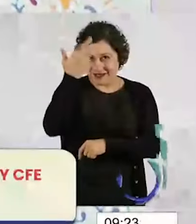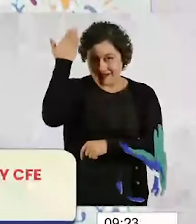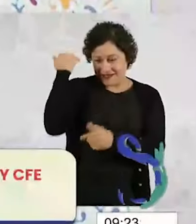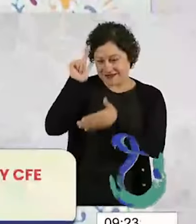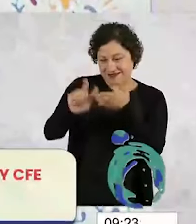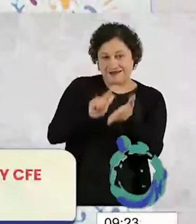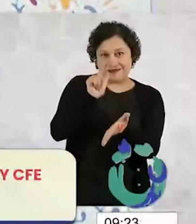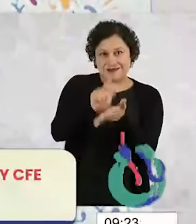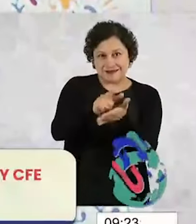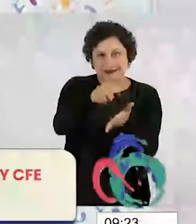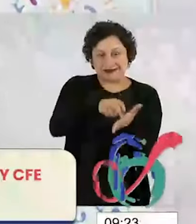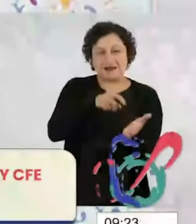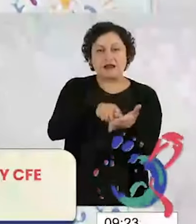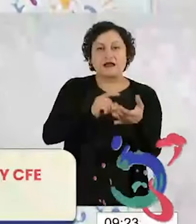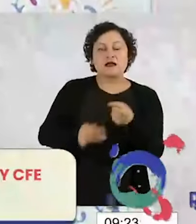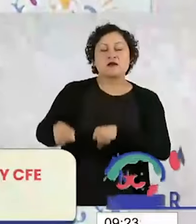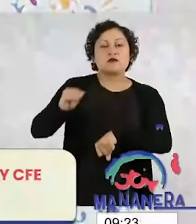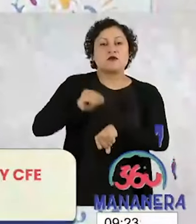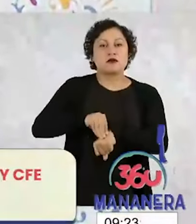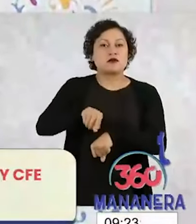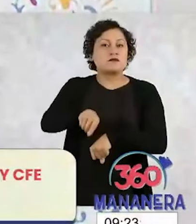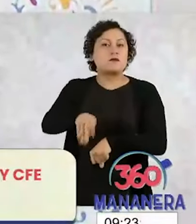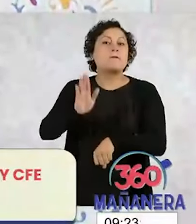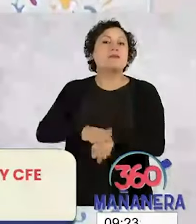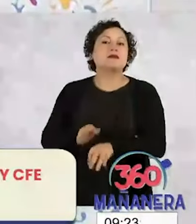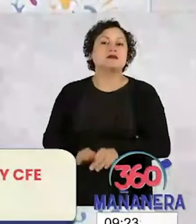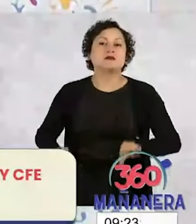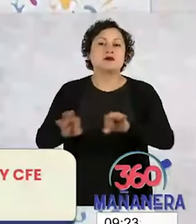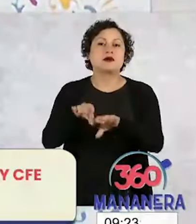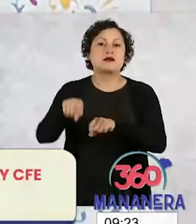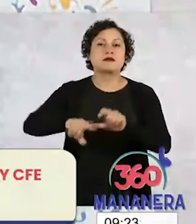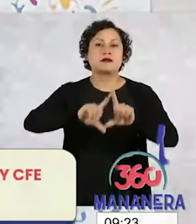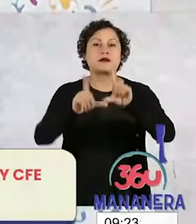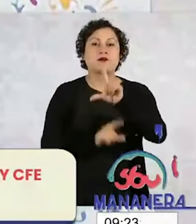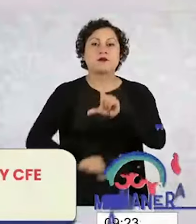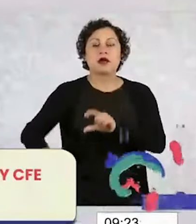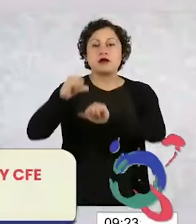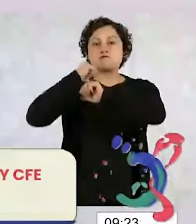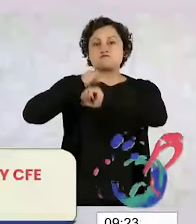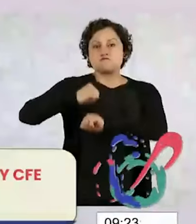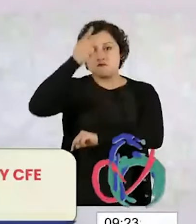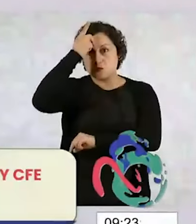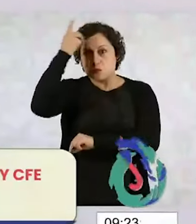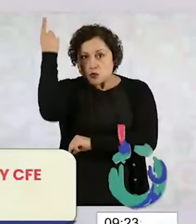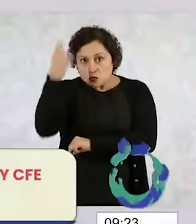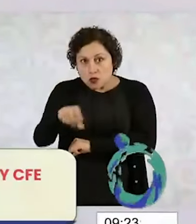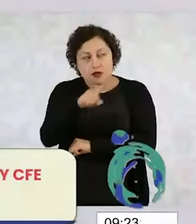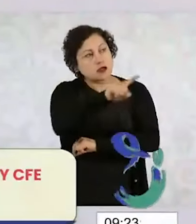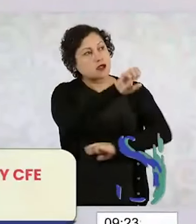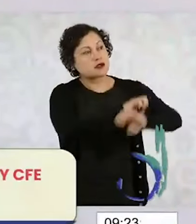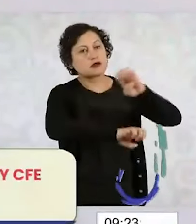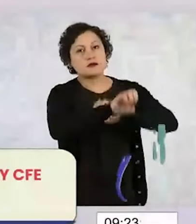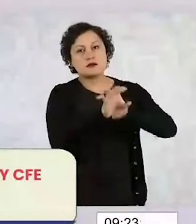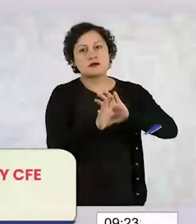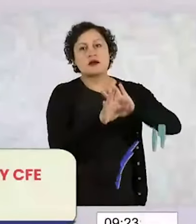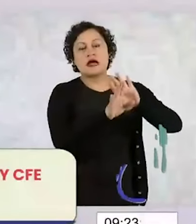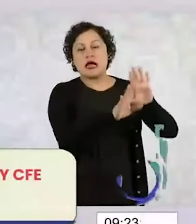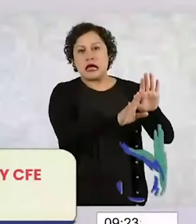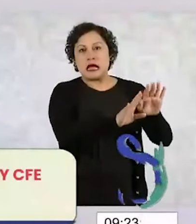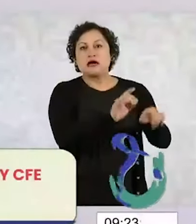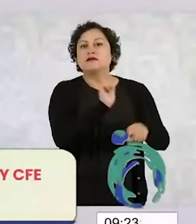privadas sobre las públicas al darle preponderancia a las empresas privadas pues empiezan